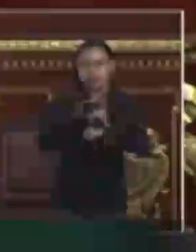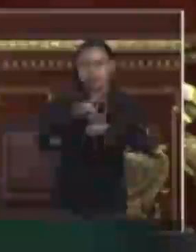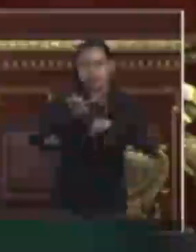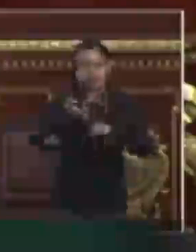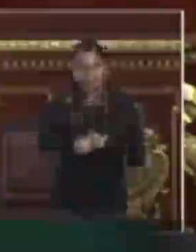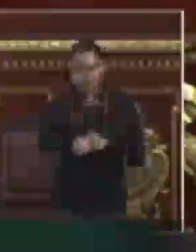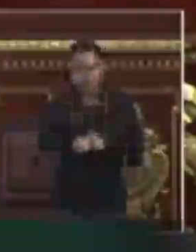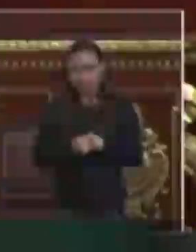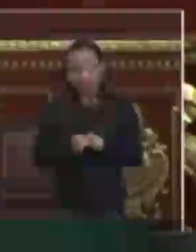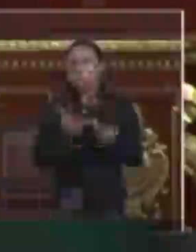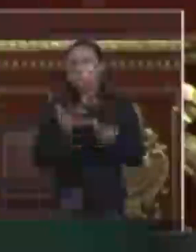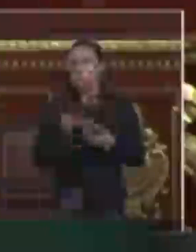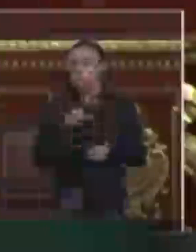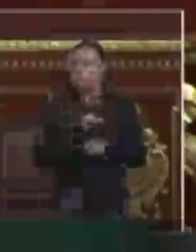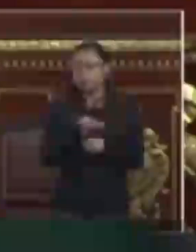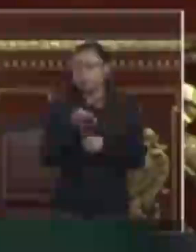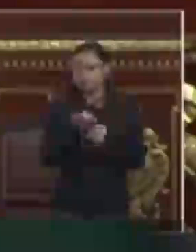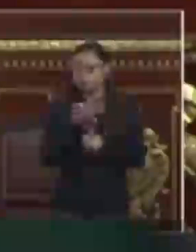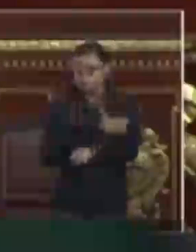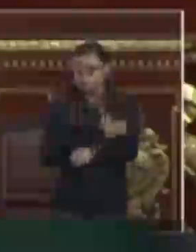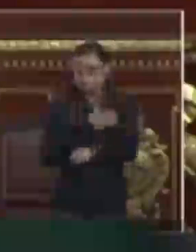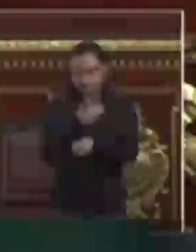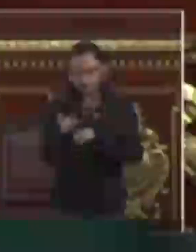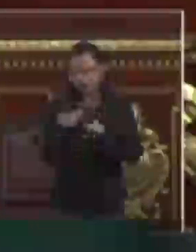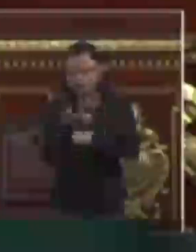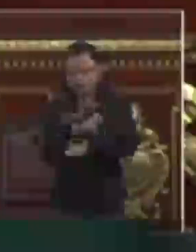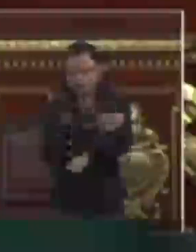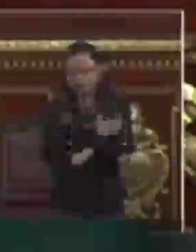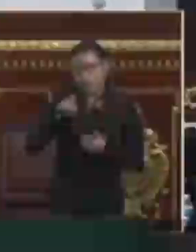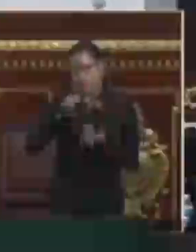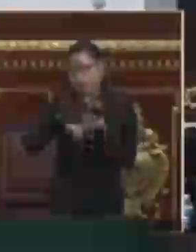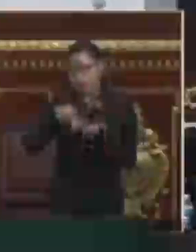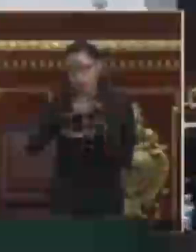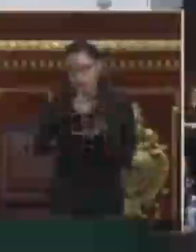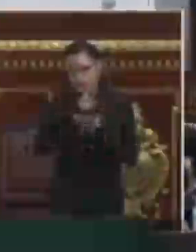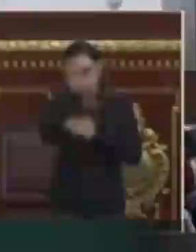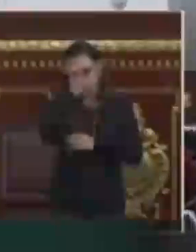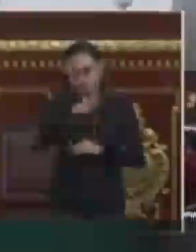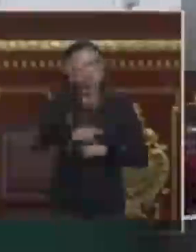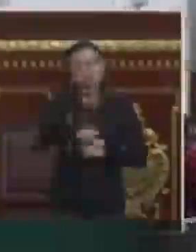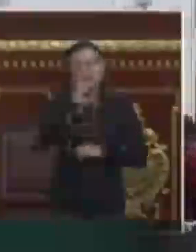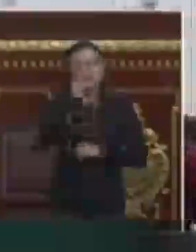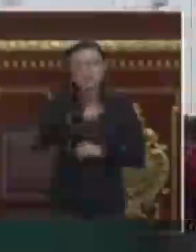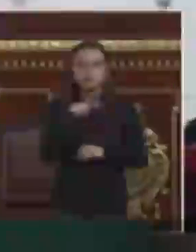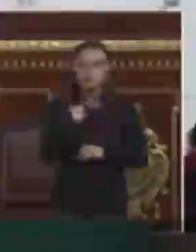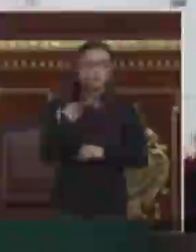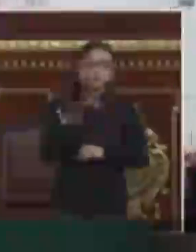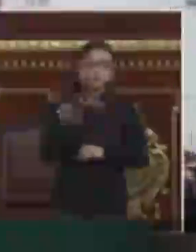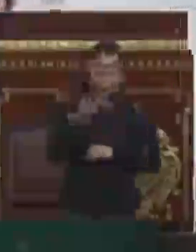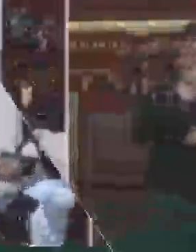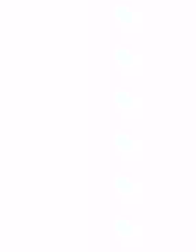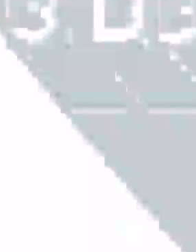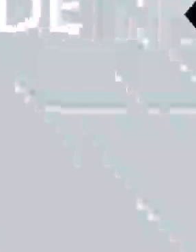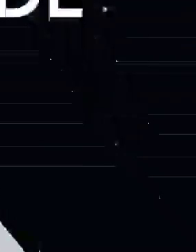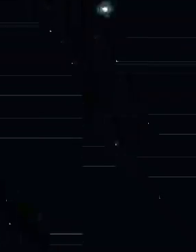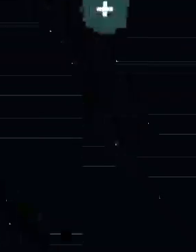al menos el 0.1% en proyectos de inversión para la esterilización obligatoria masiva y gratuita de animales.